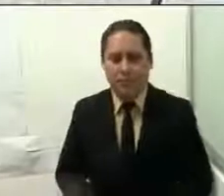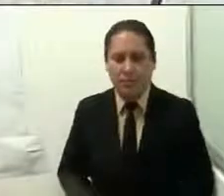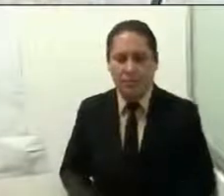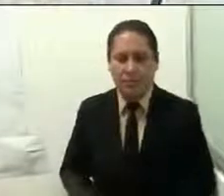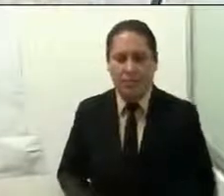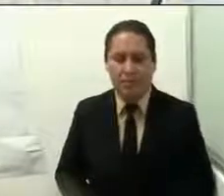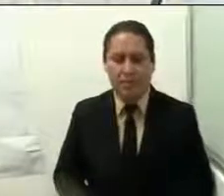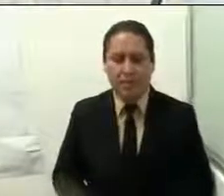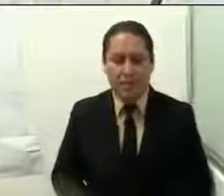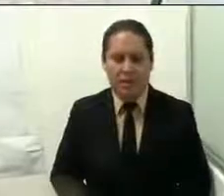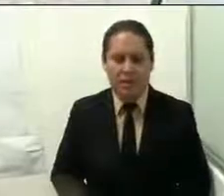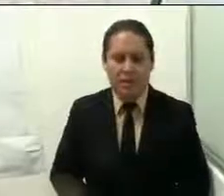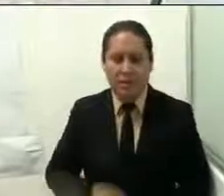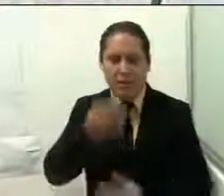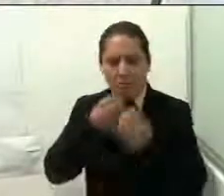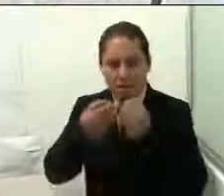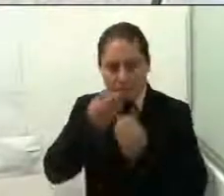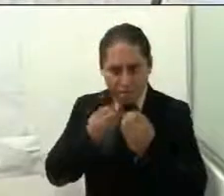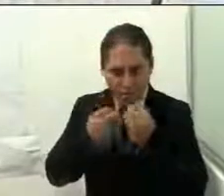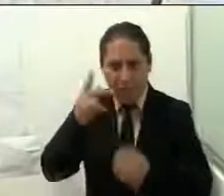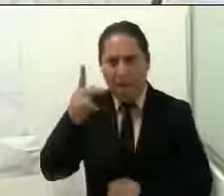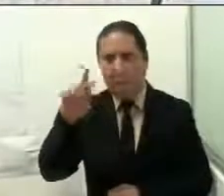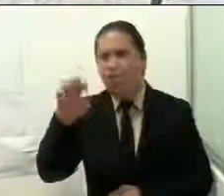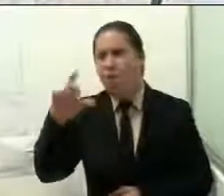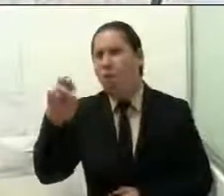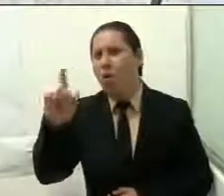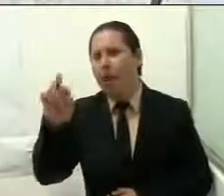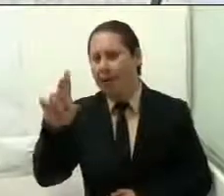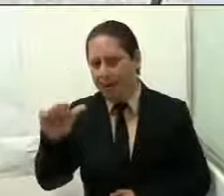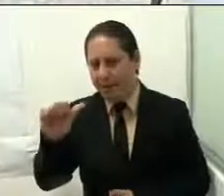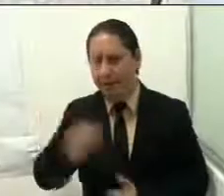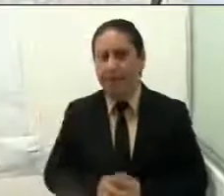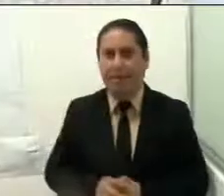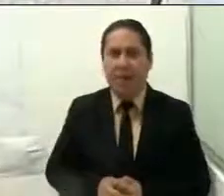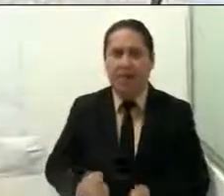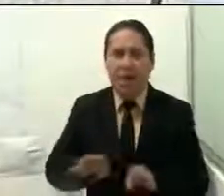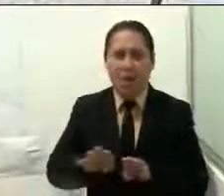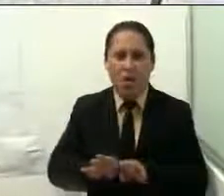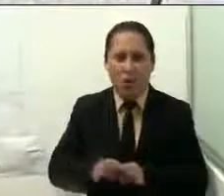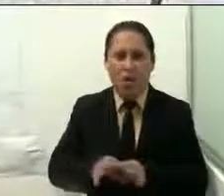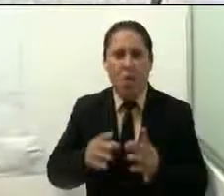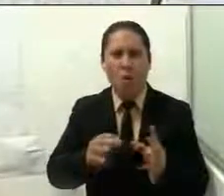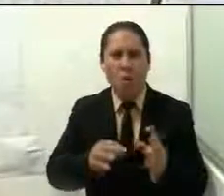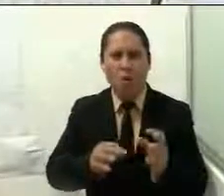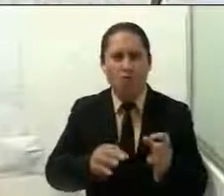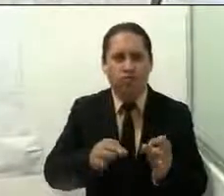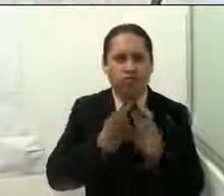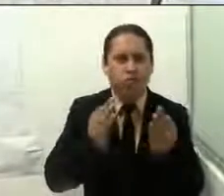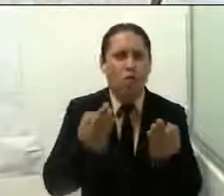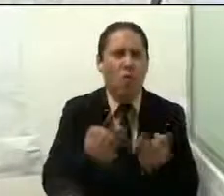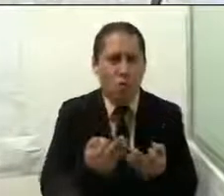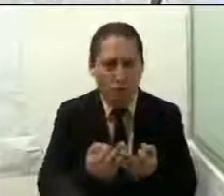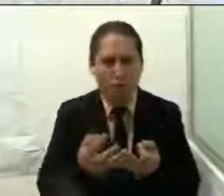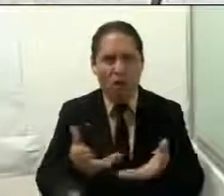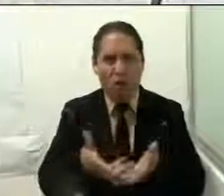alimentación pecuaria en sustento a la disponibilidad de forraje se ha promovido las parcelas